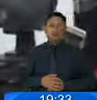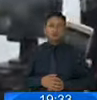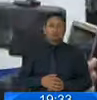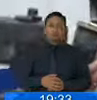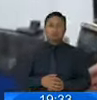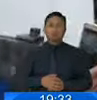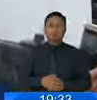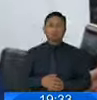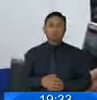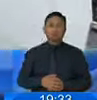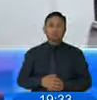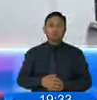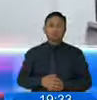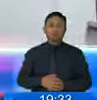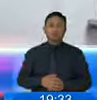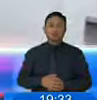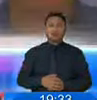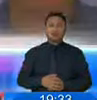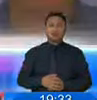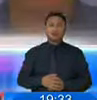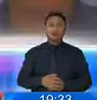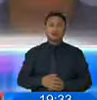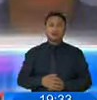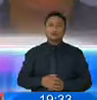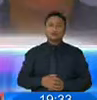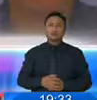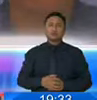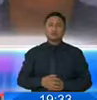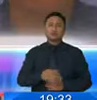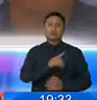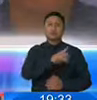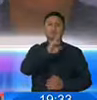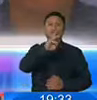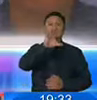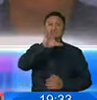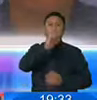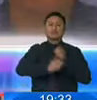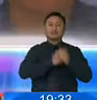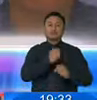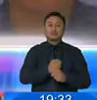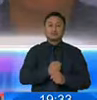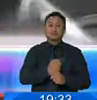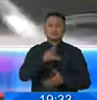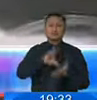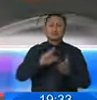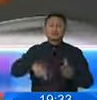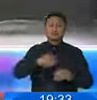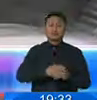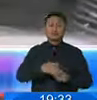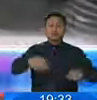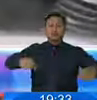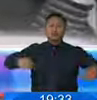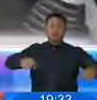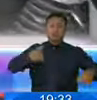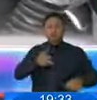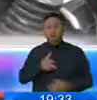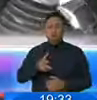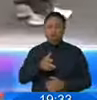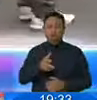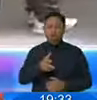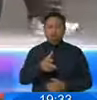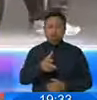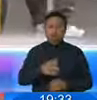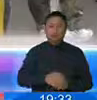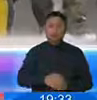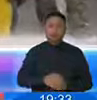Identificado como Albino Panchana Villón, de 65 años, un ciudadano libertense que se movilizaba en su motocicleta después